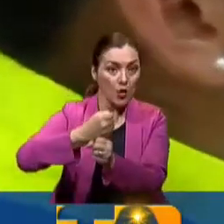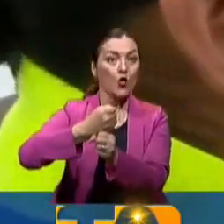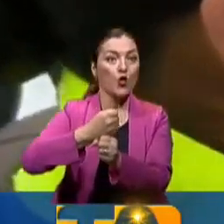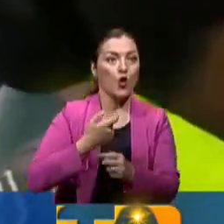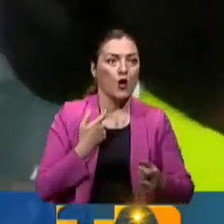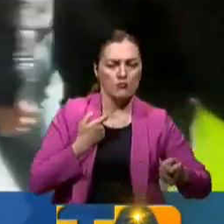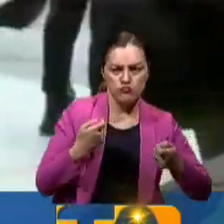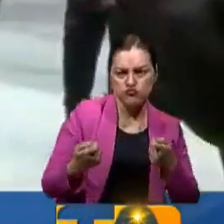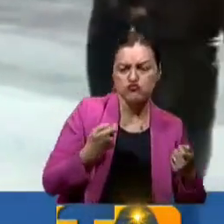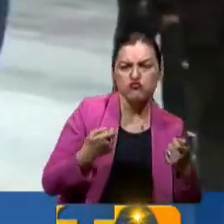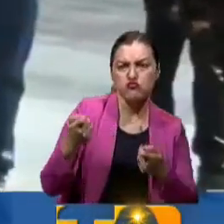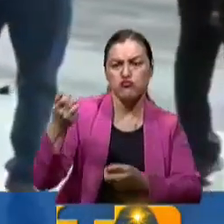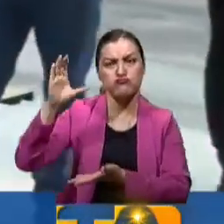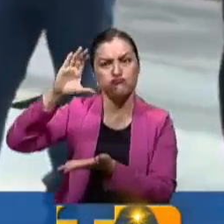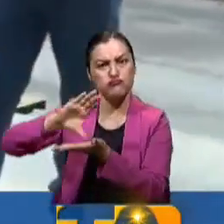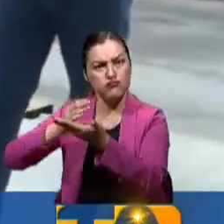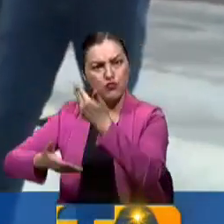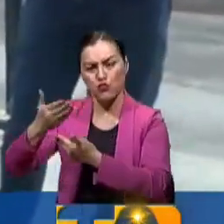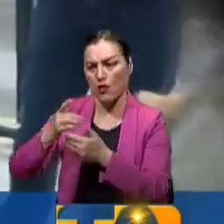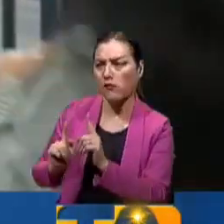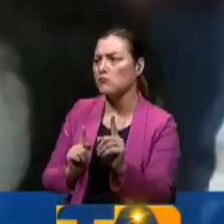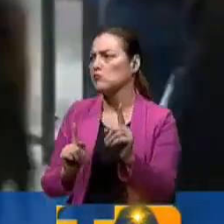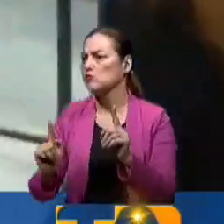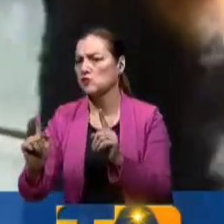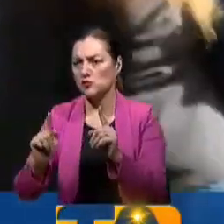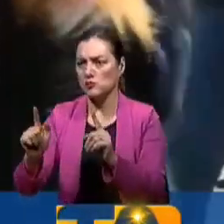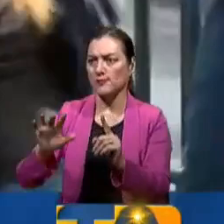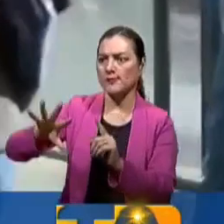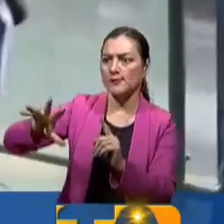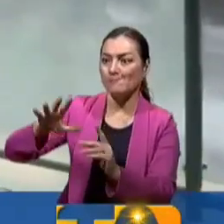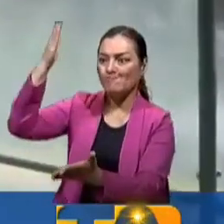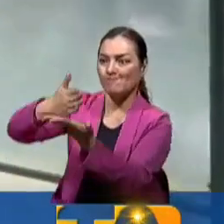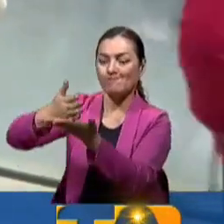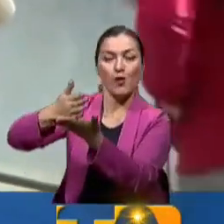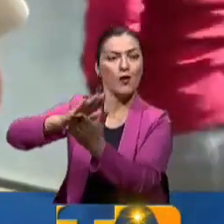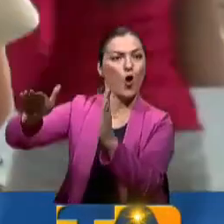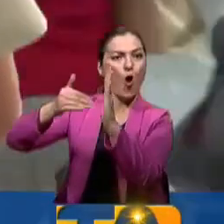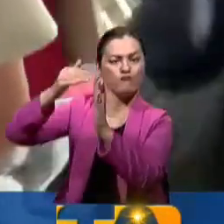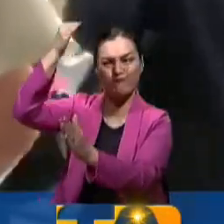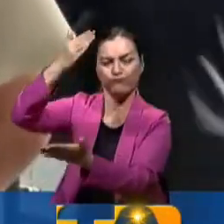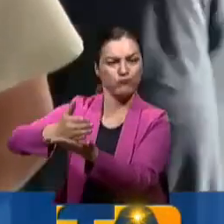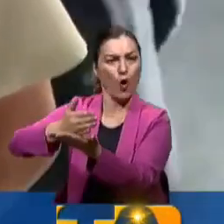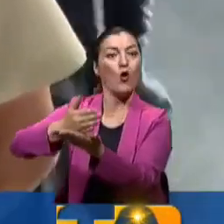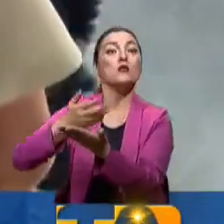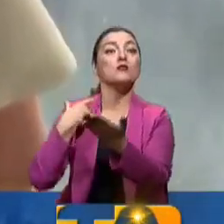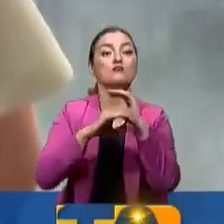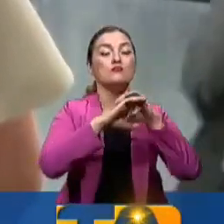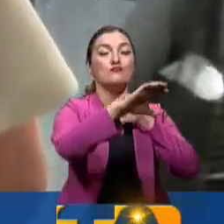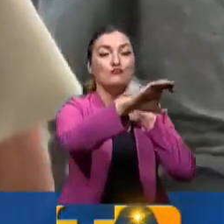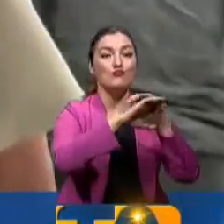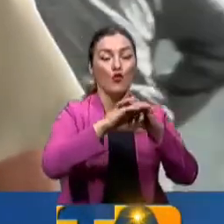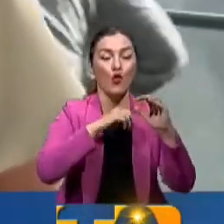los delitos en los centros comerciales, en los corredores, en los medios de transporte, en la metrovía, y con eso nos hemos